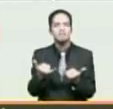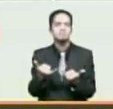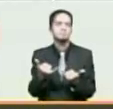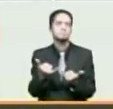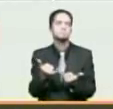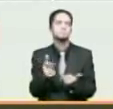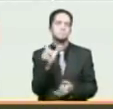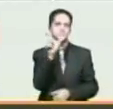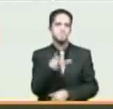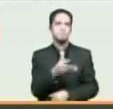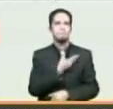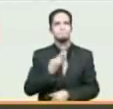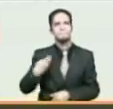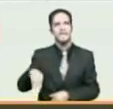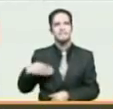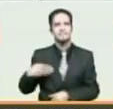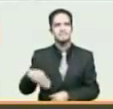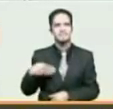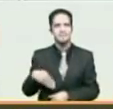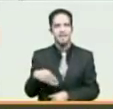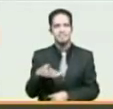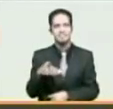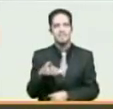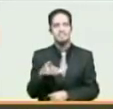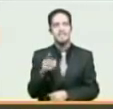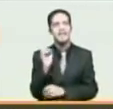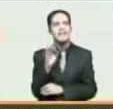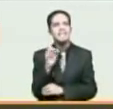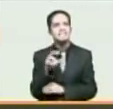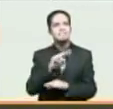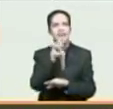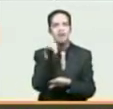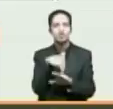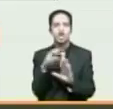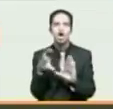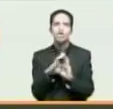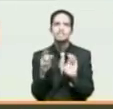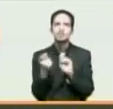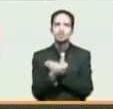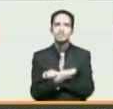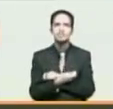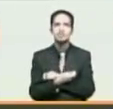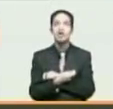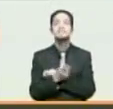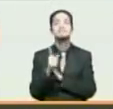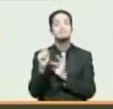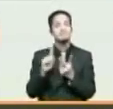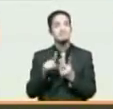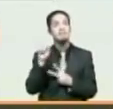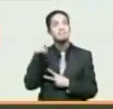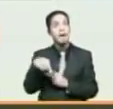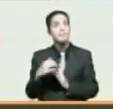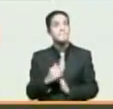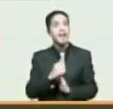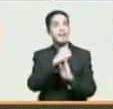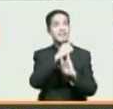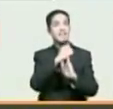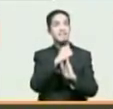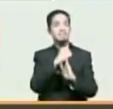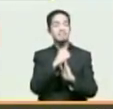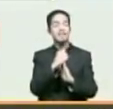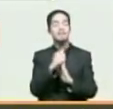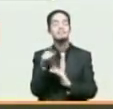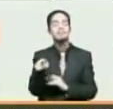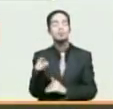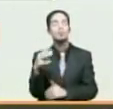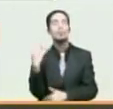Asamblea Nacional Constituyente. Y por cierto, líder y héroe de la gesta histórica del 4 de